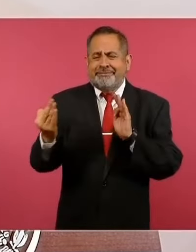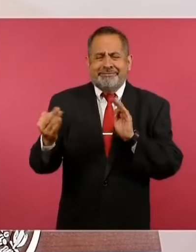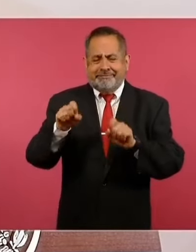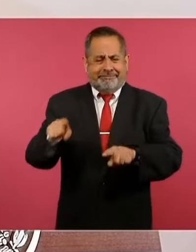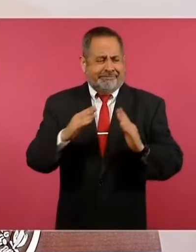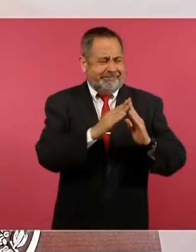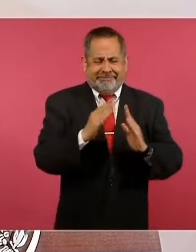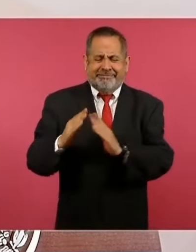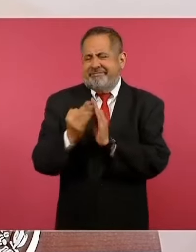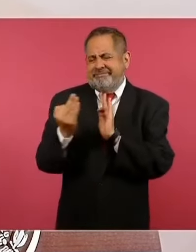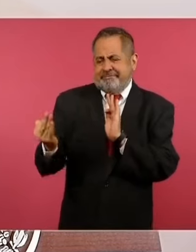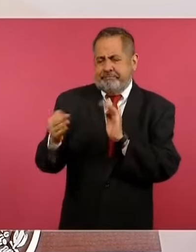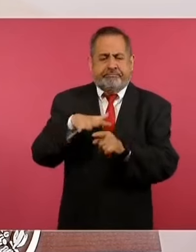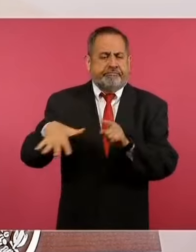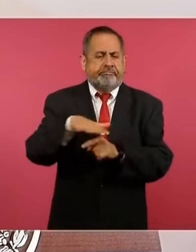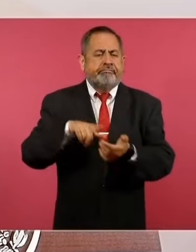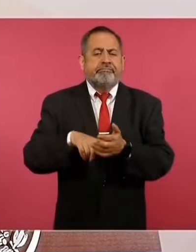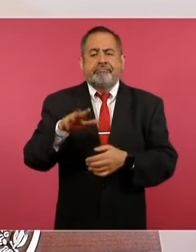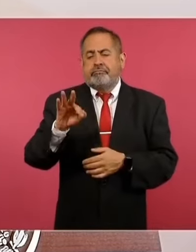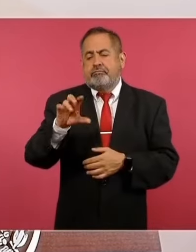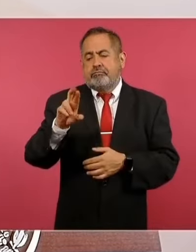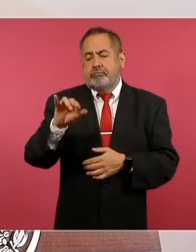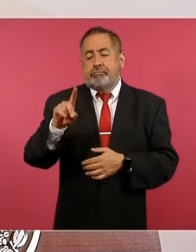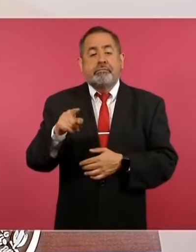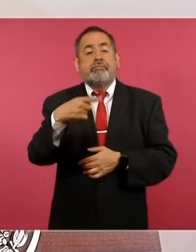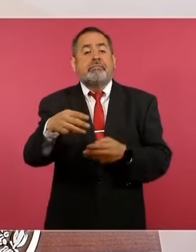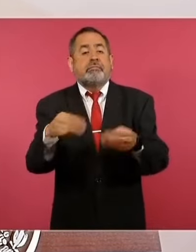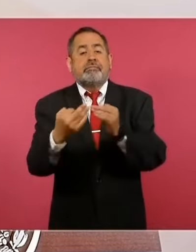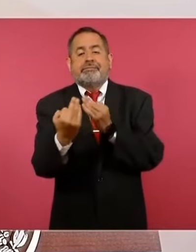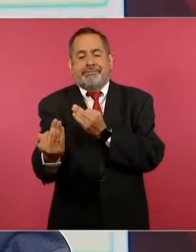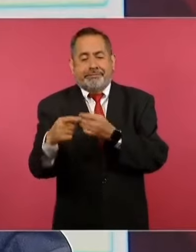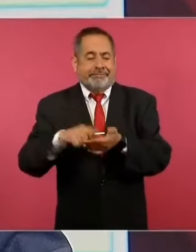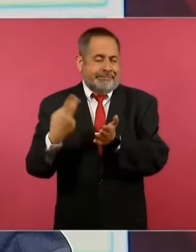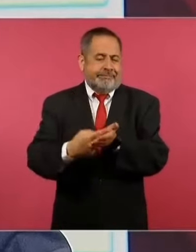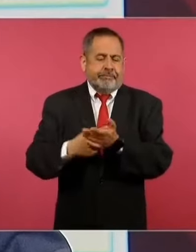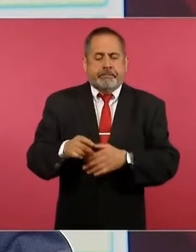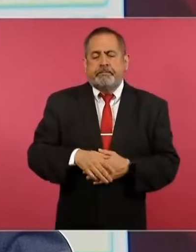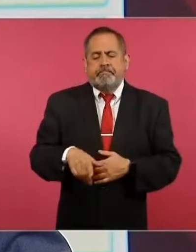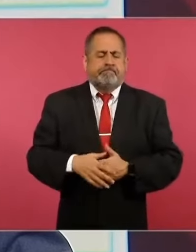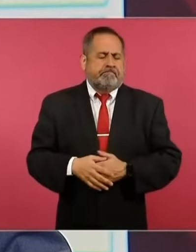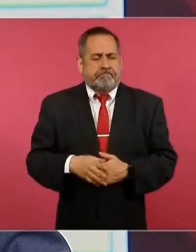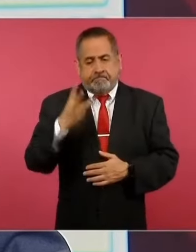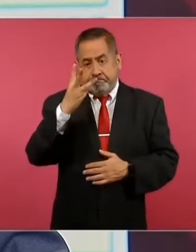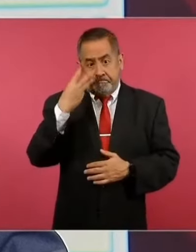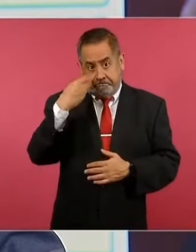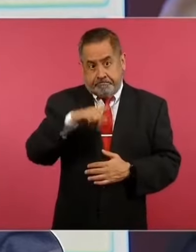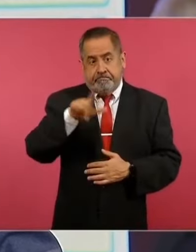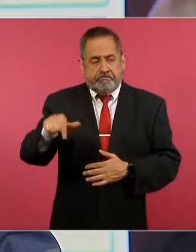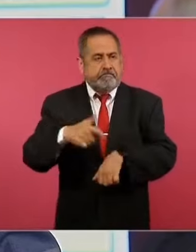están localizadas cerca una de la otra en el barrio La Florida, frente al Mercadito de La Plata, en Taxco. 3 horas después, a las 16